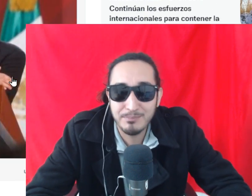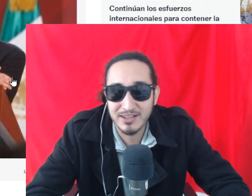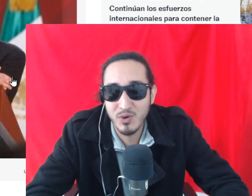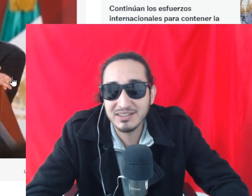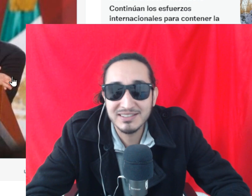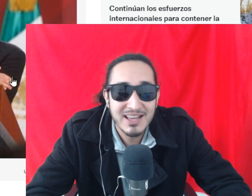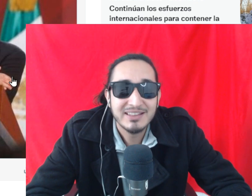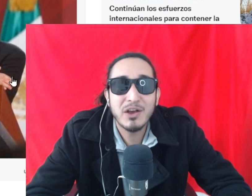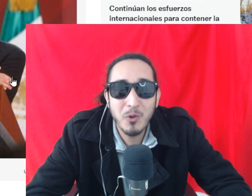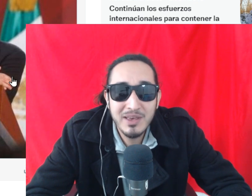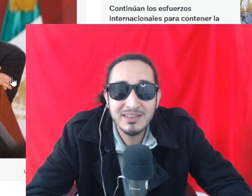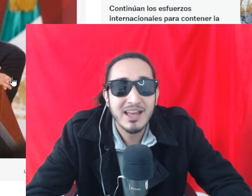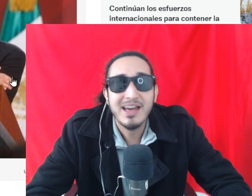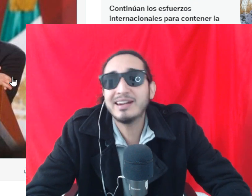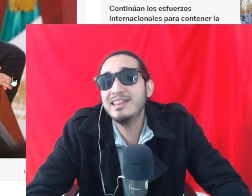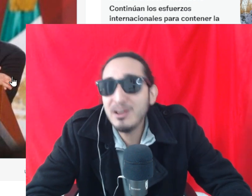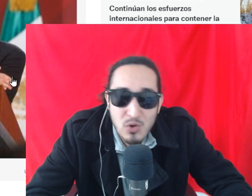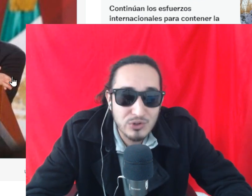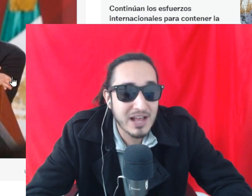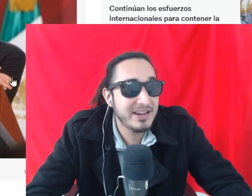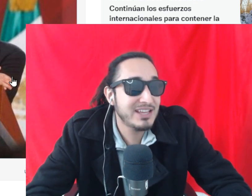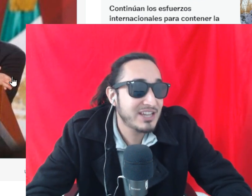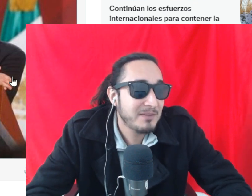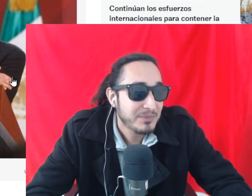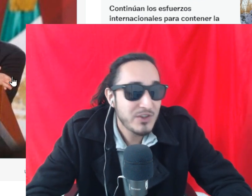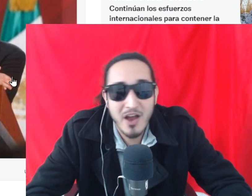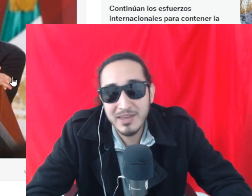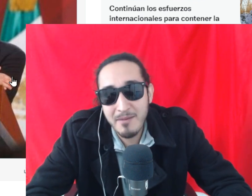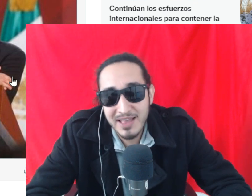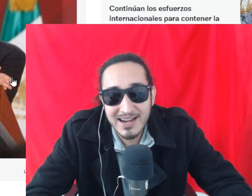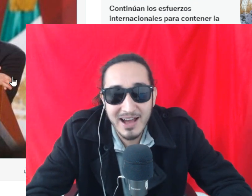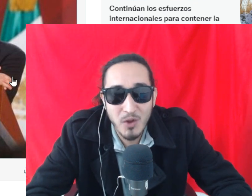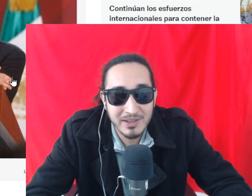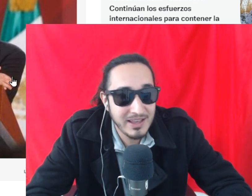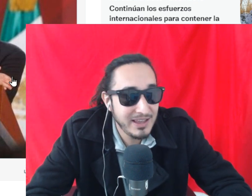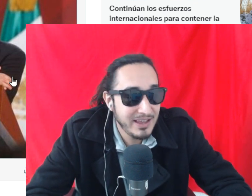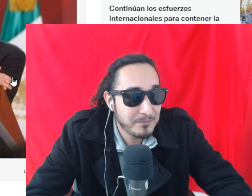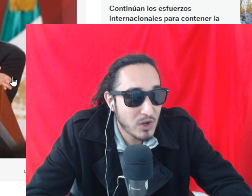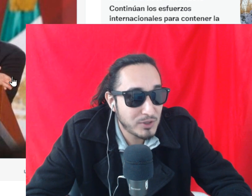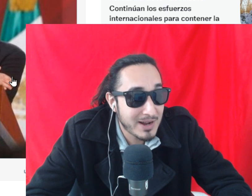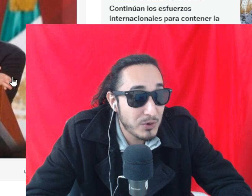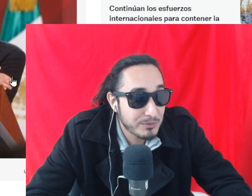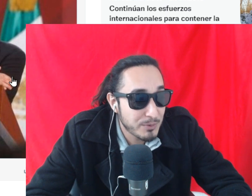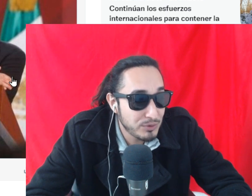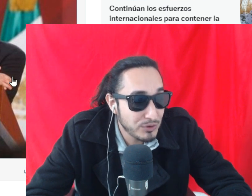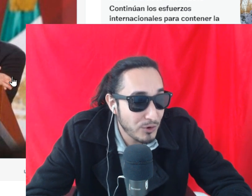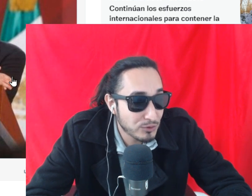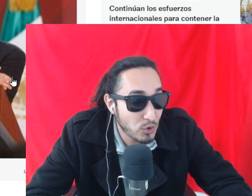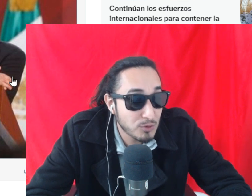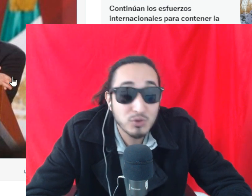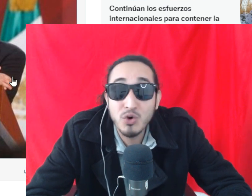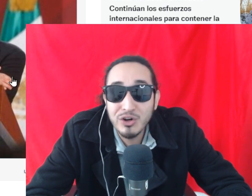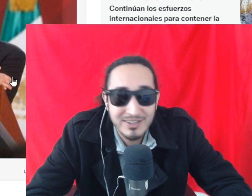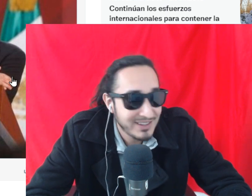responsabilizan Por las muertes De COVID Ridículos La derecha Y en la mañana López Obrador Propuso